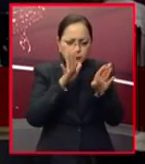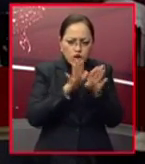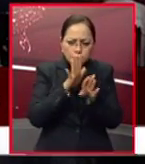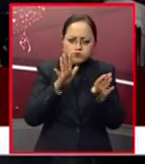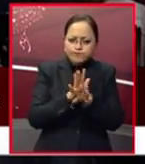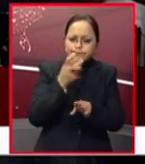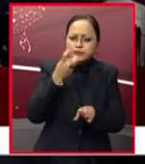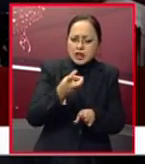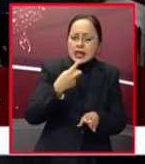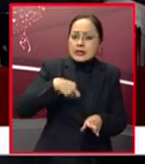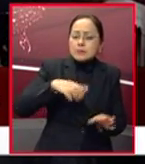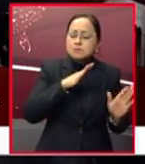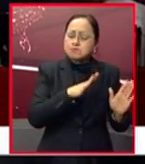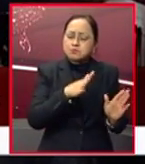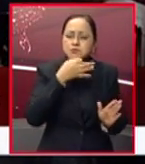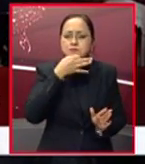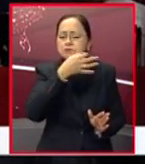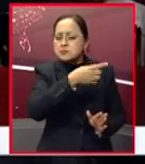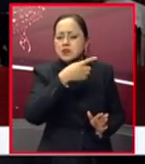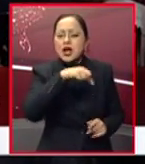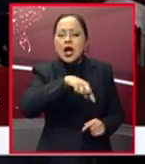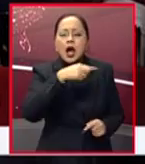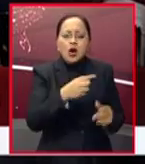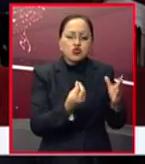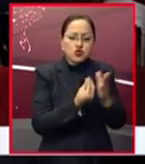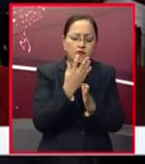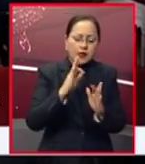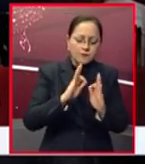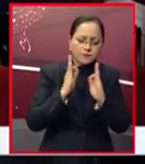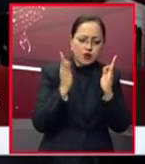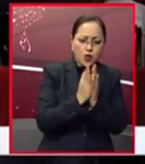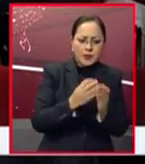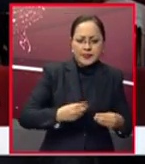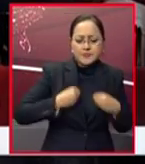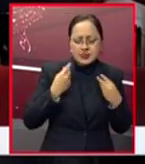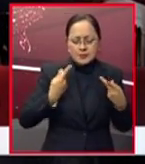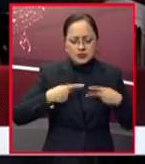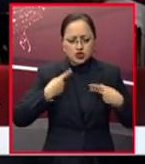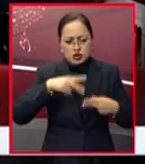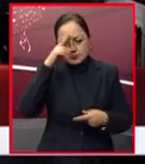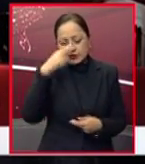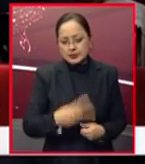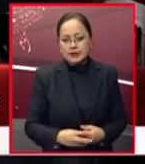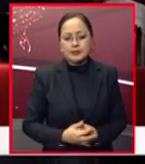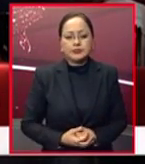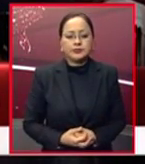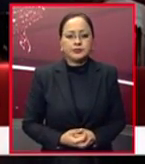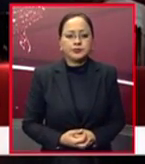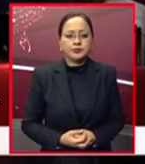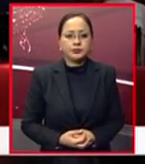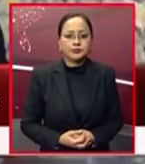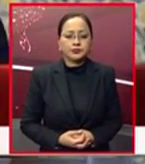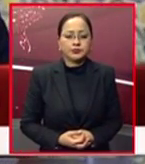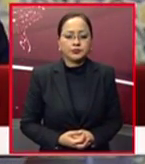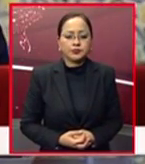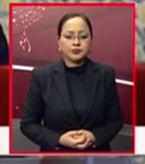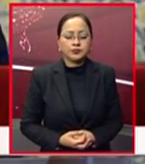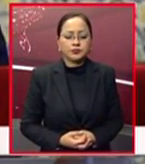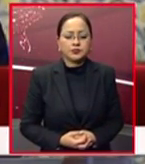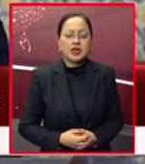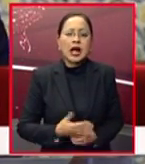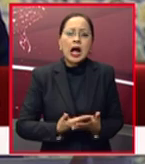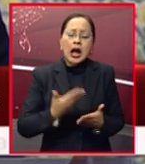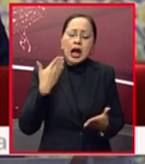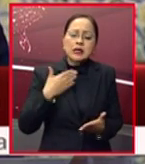Se pronunció porque el centenario se convierte en la posibilidad de mejorar las condiciones de vida de los ciudadanos. A la señora senadora, señores senadores. La hemos usado